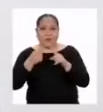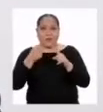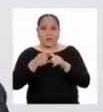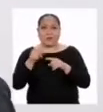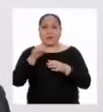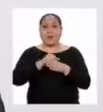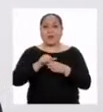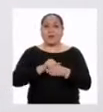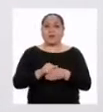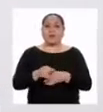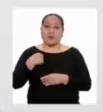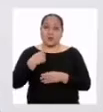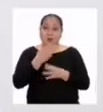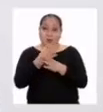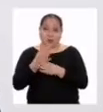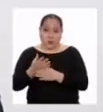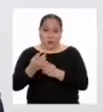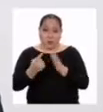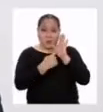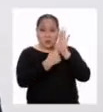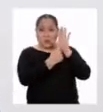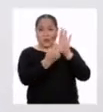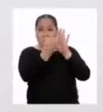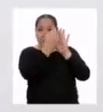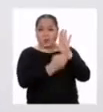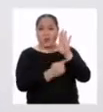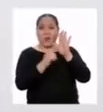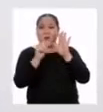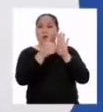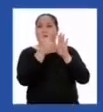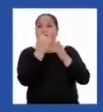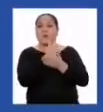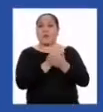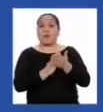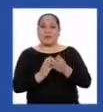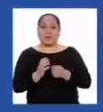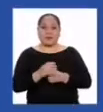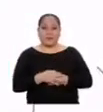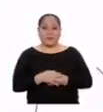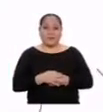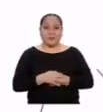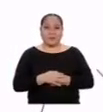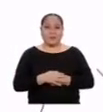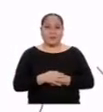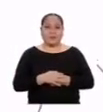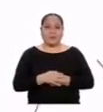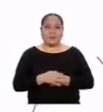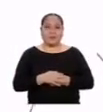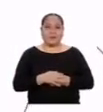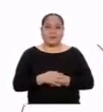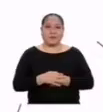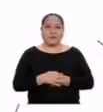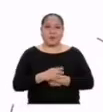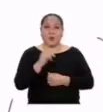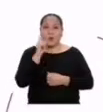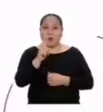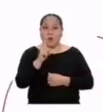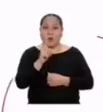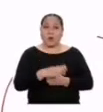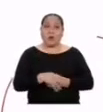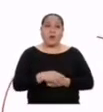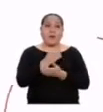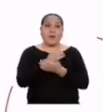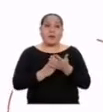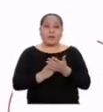práctica. Te comparto en pantalla una parte del texto. Uno de los componentes